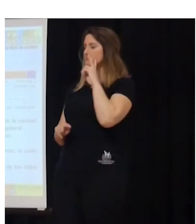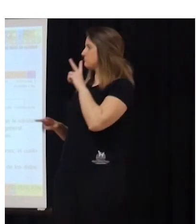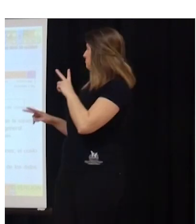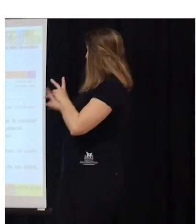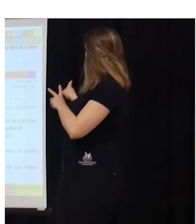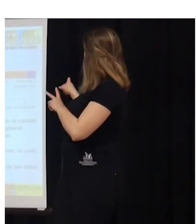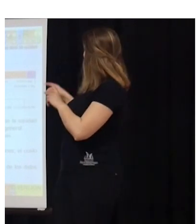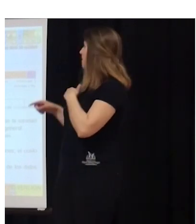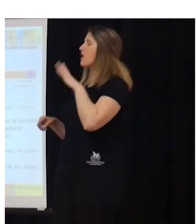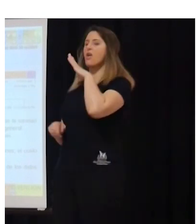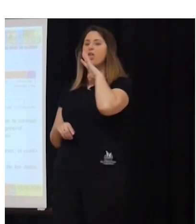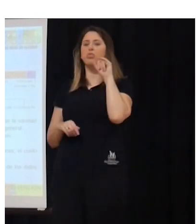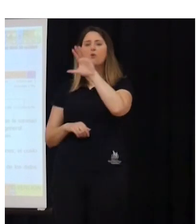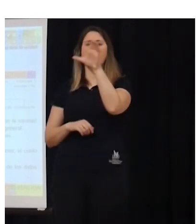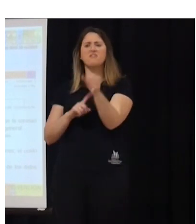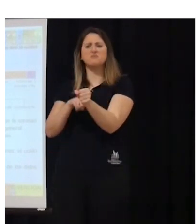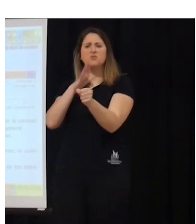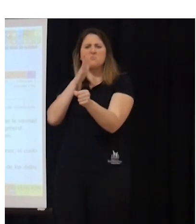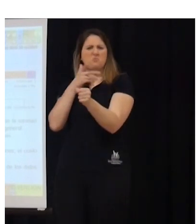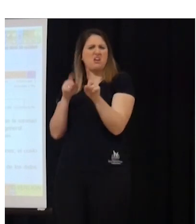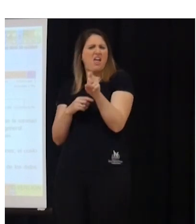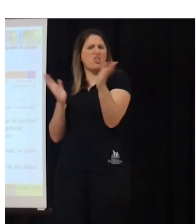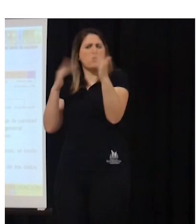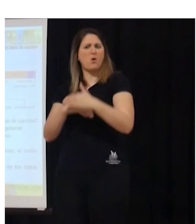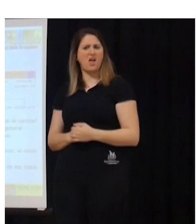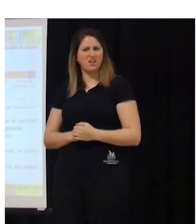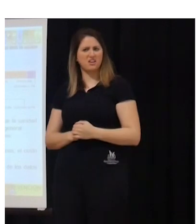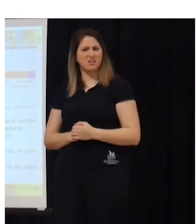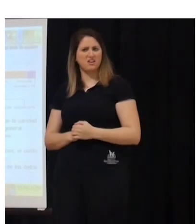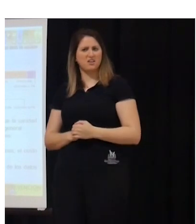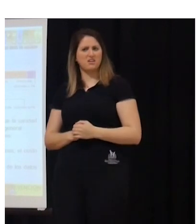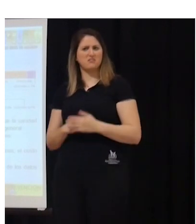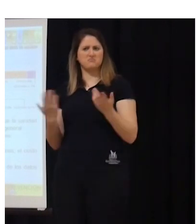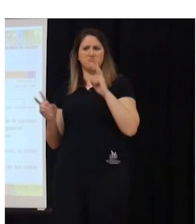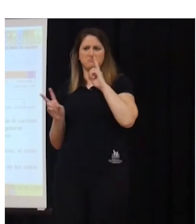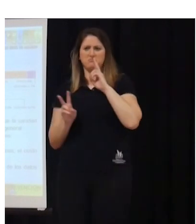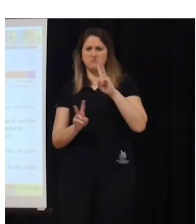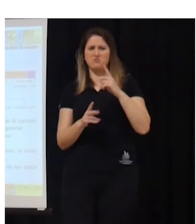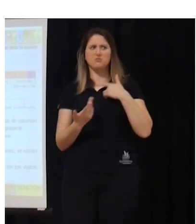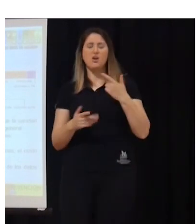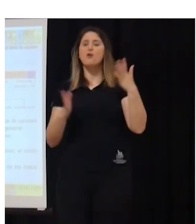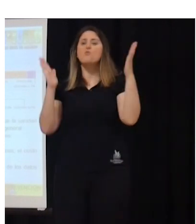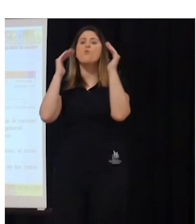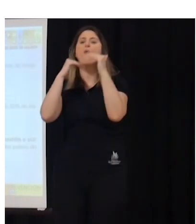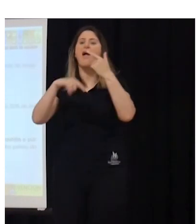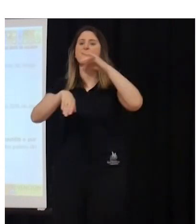franja azul. Y probablemente no es que no exista, es que no tenemos ni registros para saber cuánto existe.